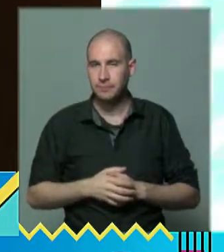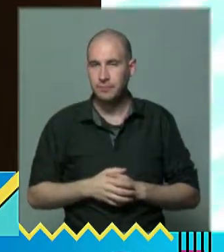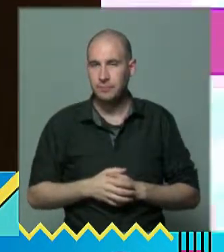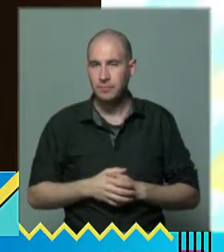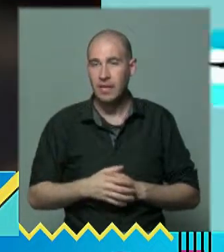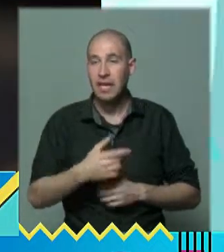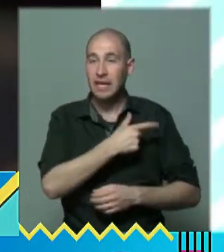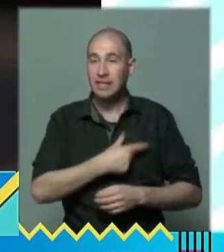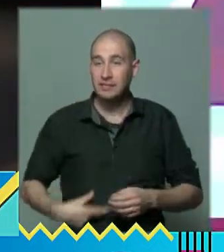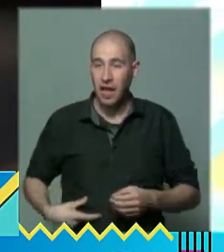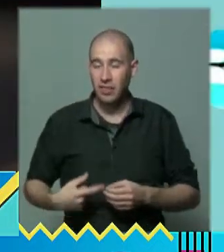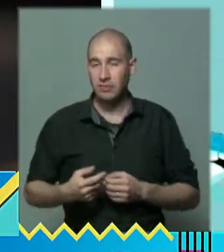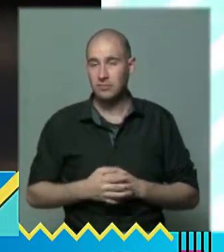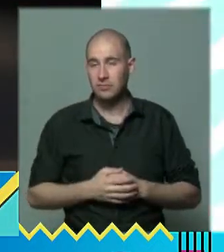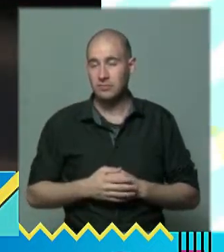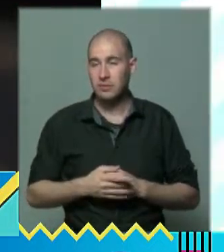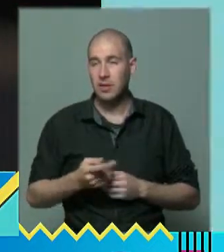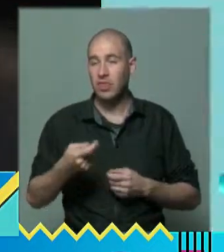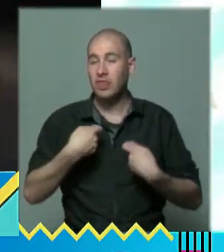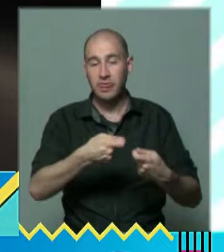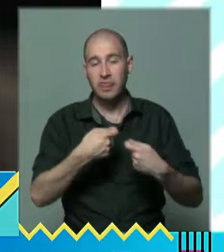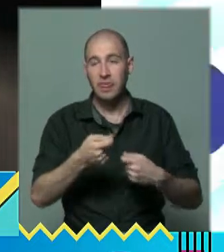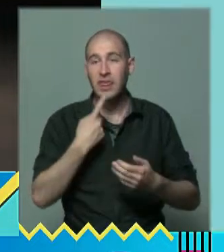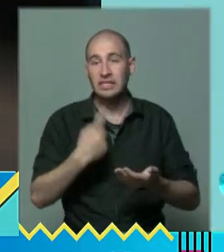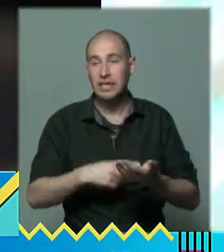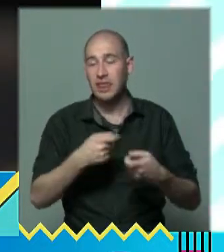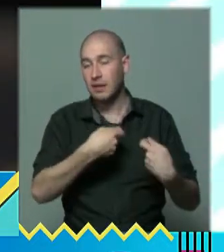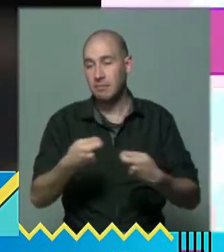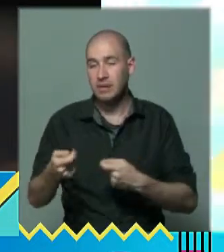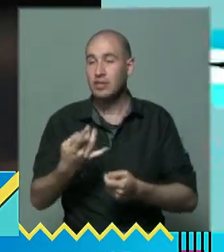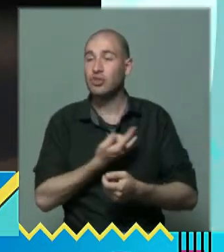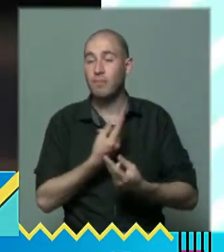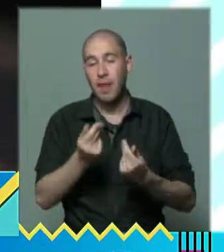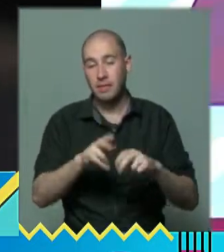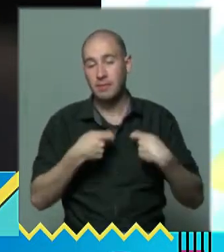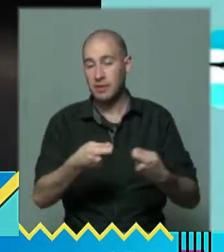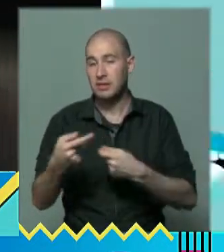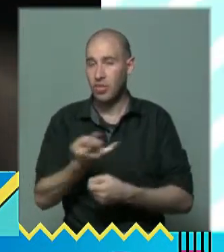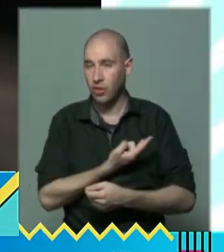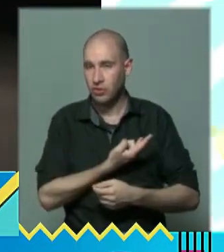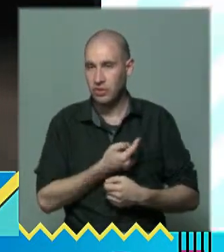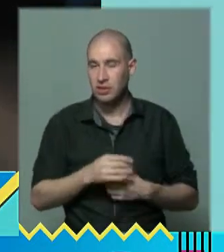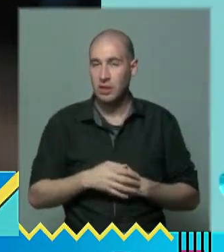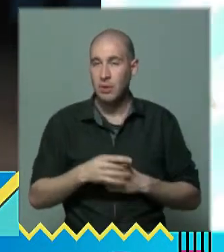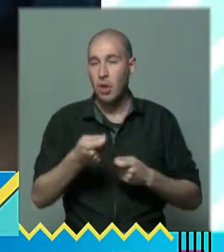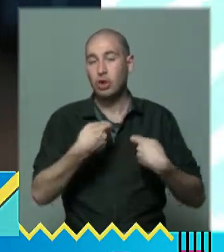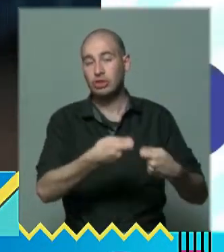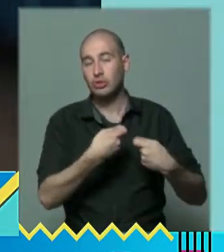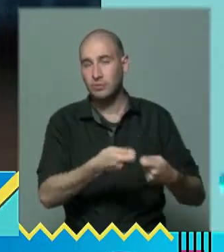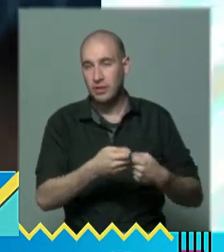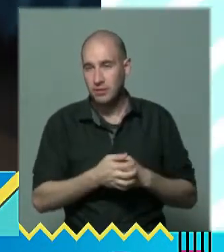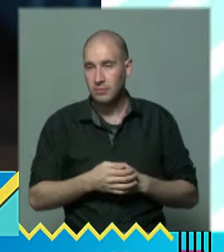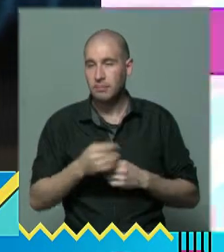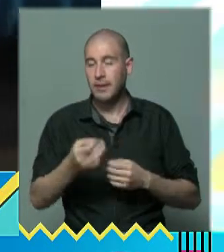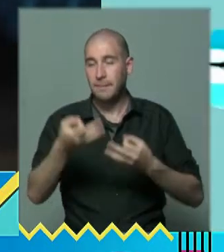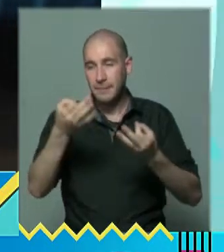El Estado decide a dónde invierte los ingresos, ¿sí? Si los pone en subsidios para garantizar